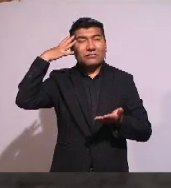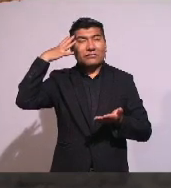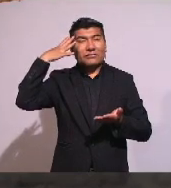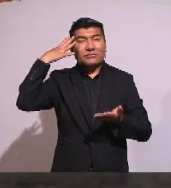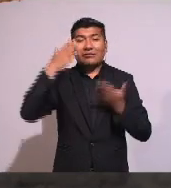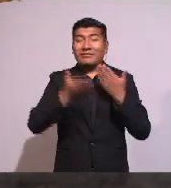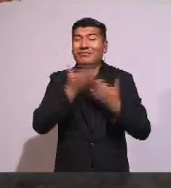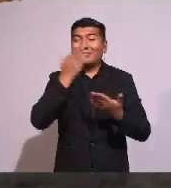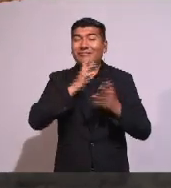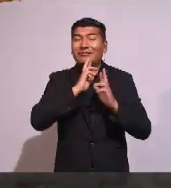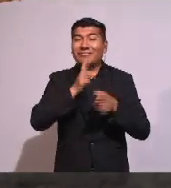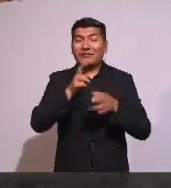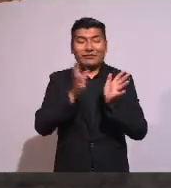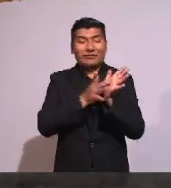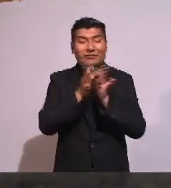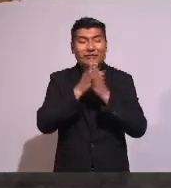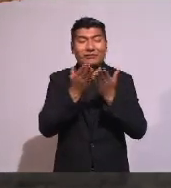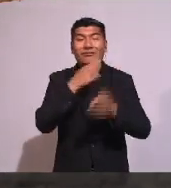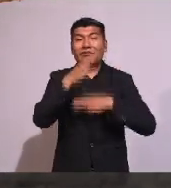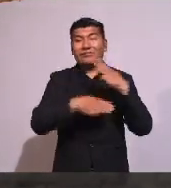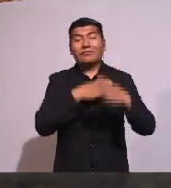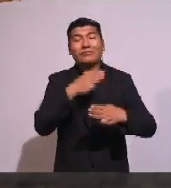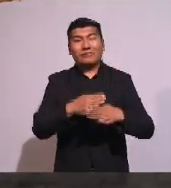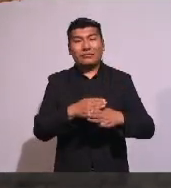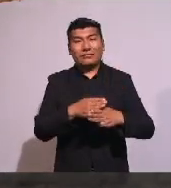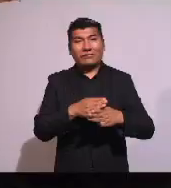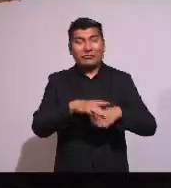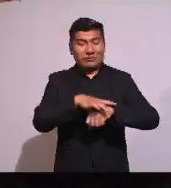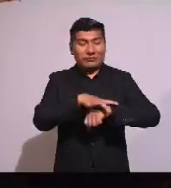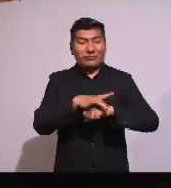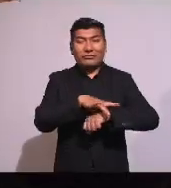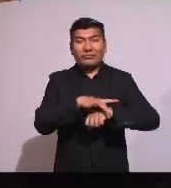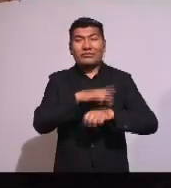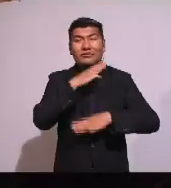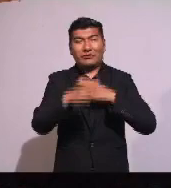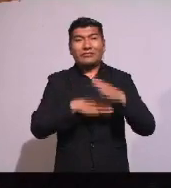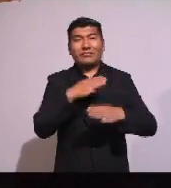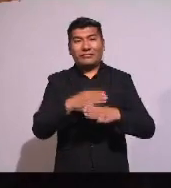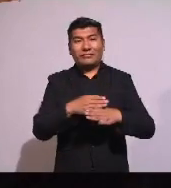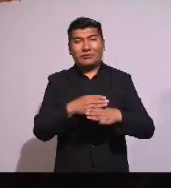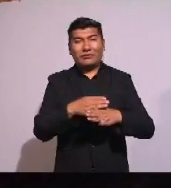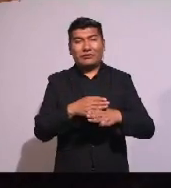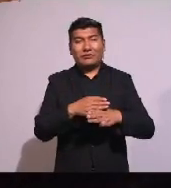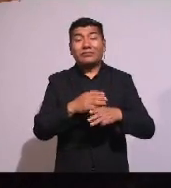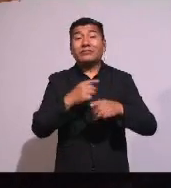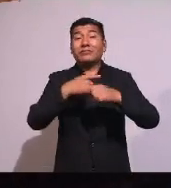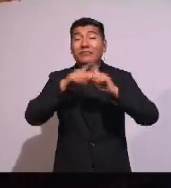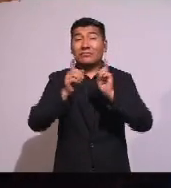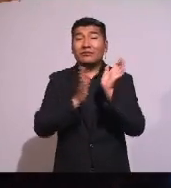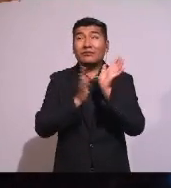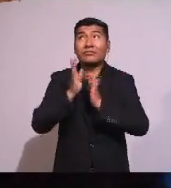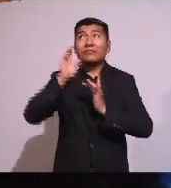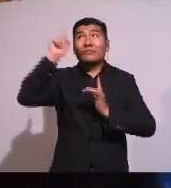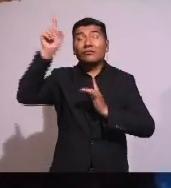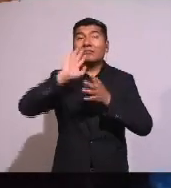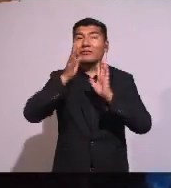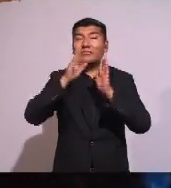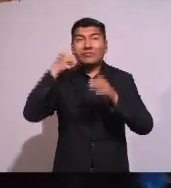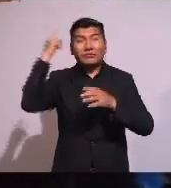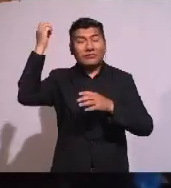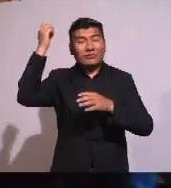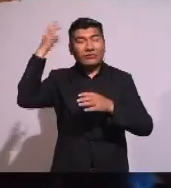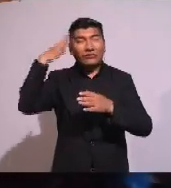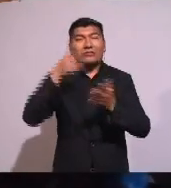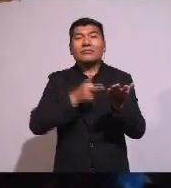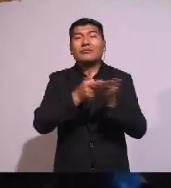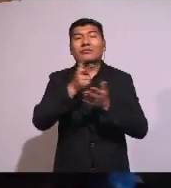Fácil contestar con el Evangelio del mundo, de la tierra. Sí, pero Jesús habla de la luz real que